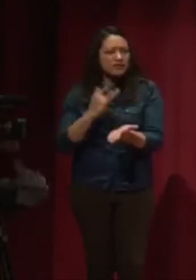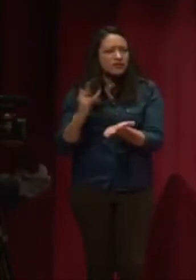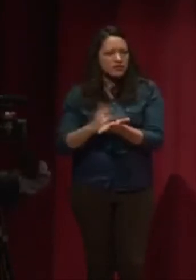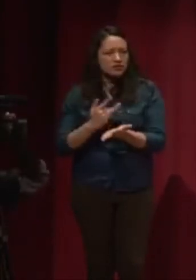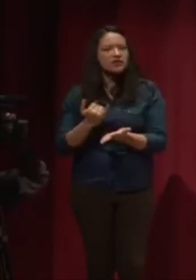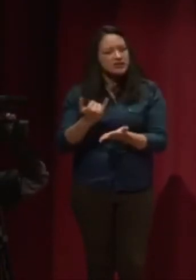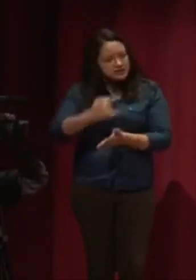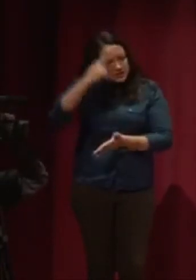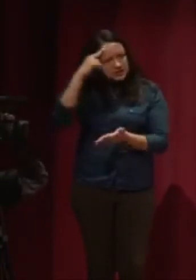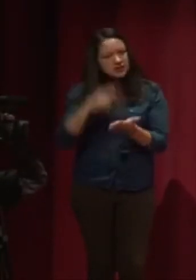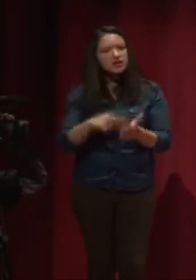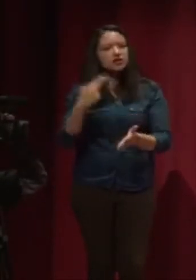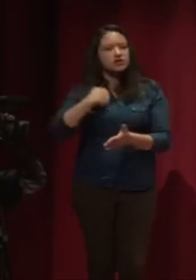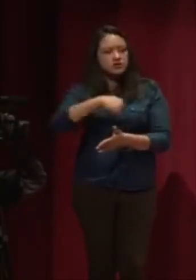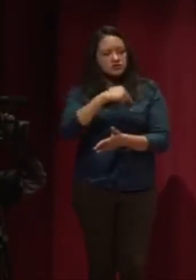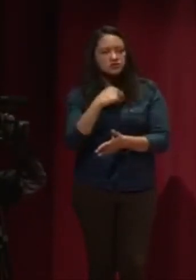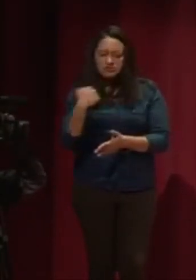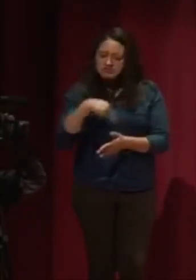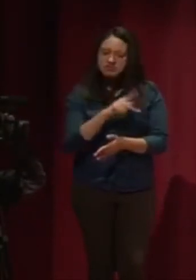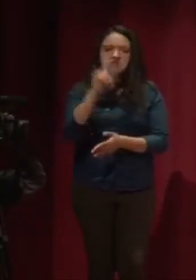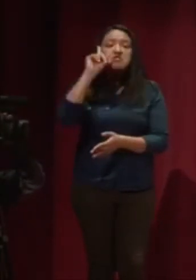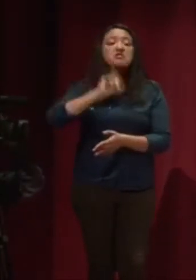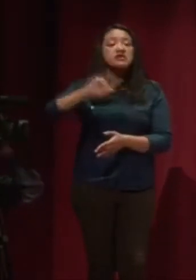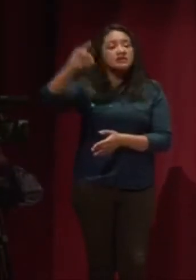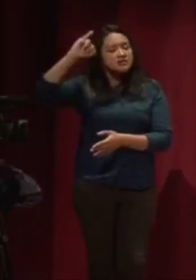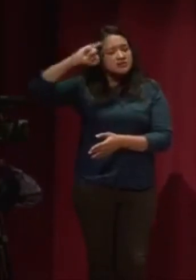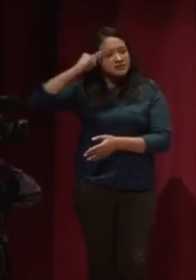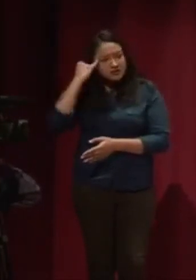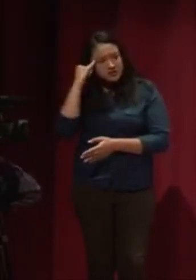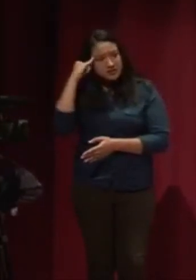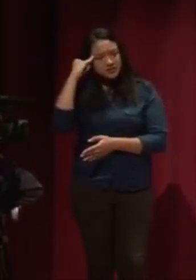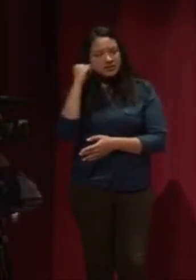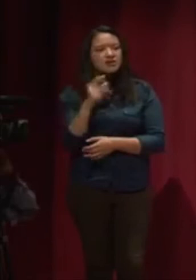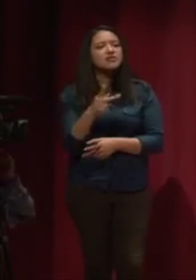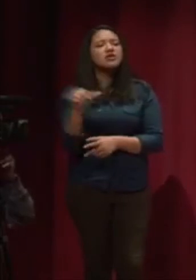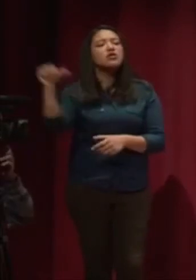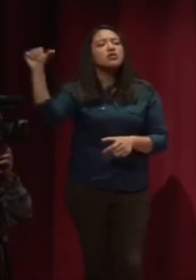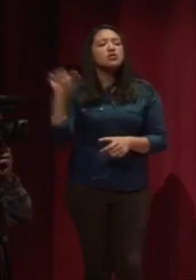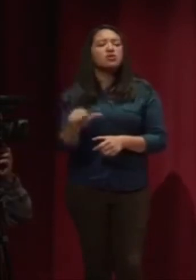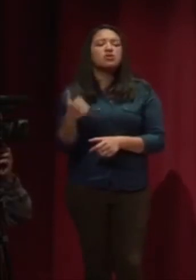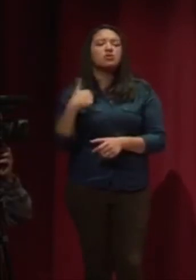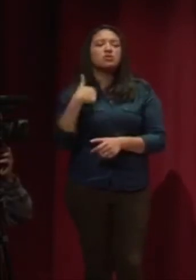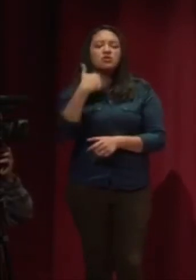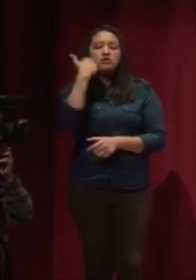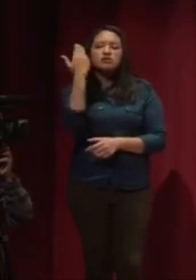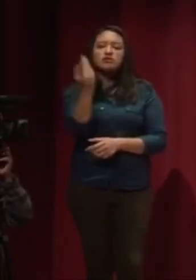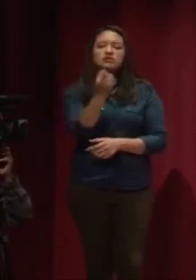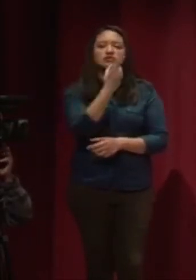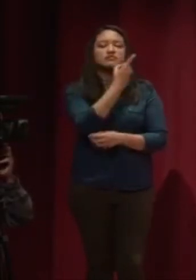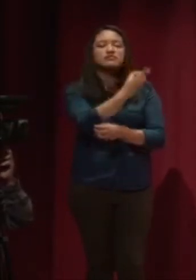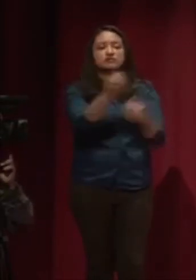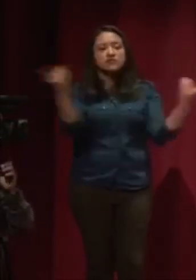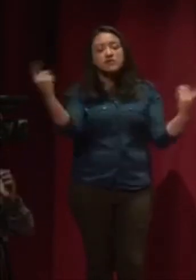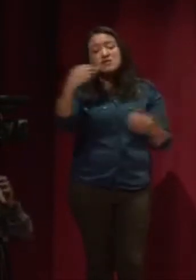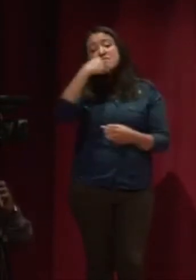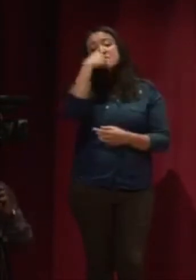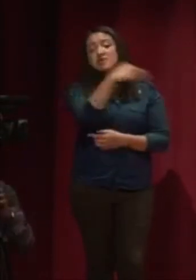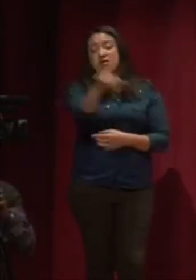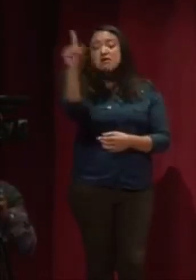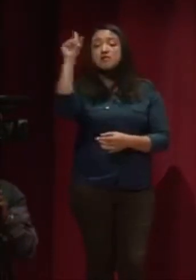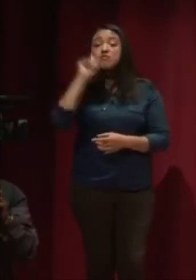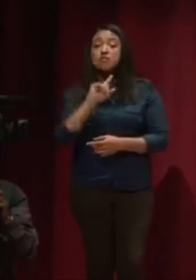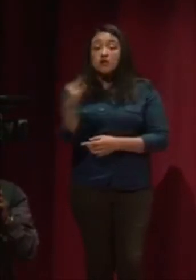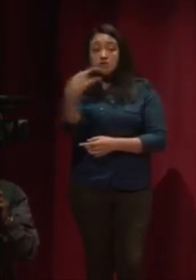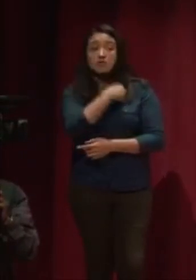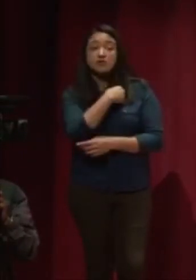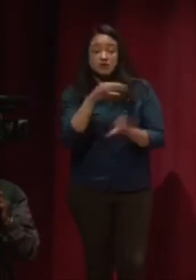y creyeron en nosotras siendo mujeres indígenas. Y hoy quisiera darle un mensaje a mujeres